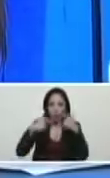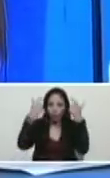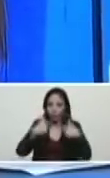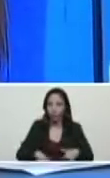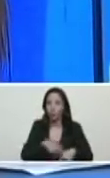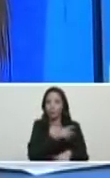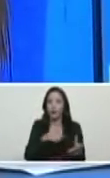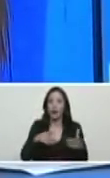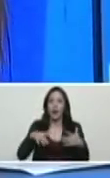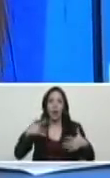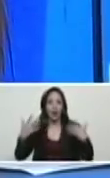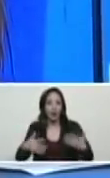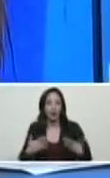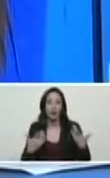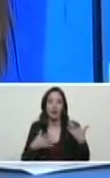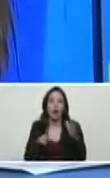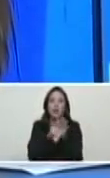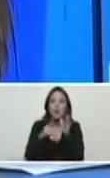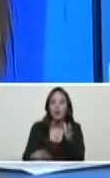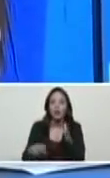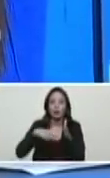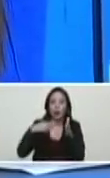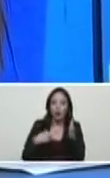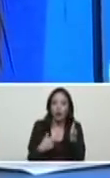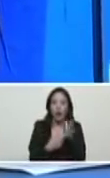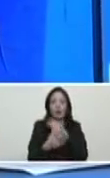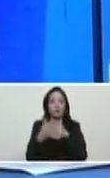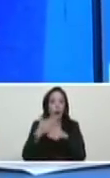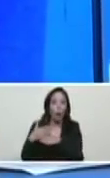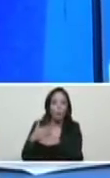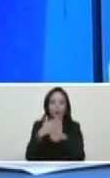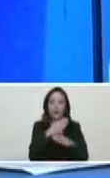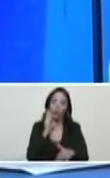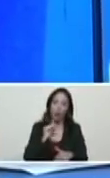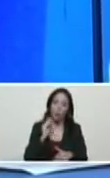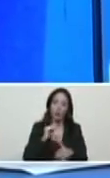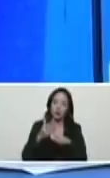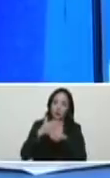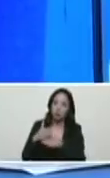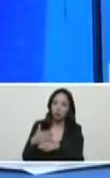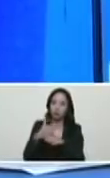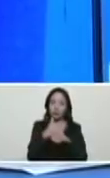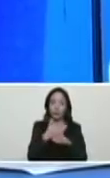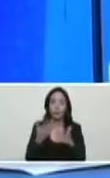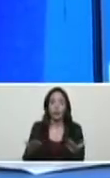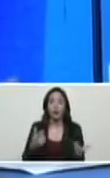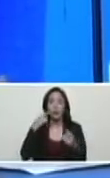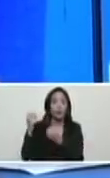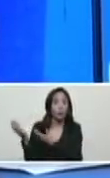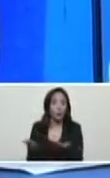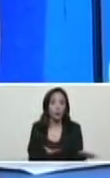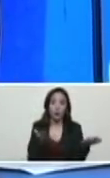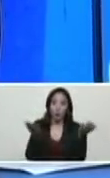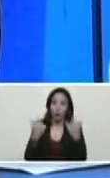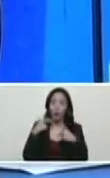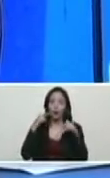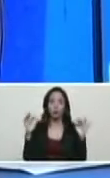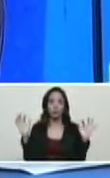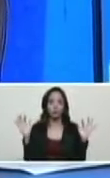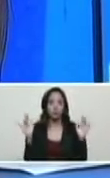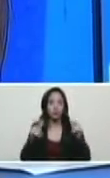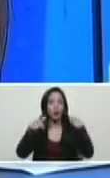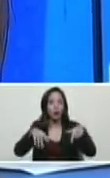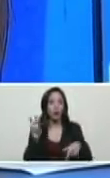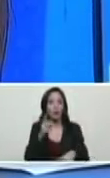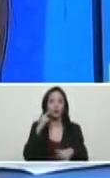la felicidad, a compartir y a vivir experiencias maravillosas, y por eso invitamos a todos a venir a Venezuela a